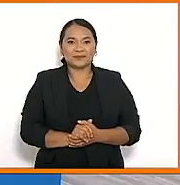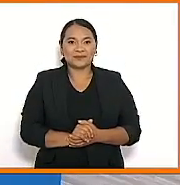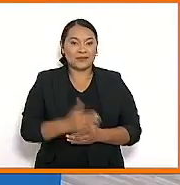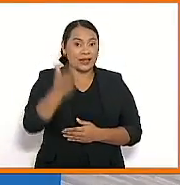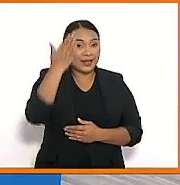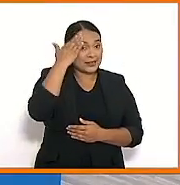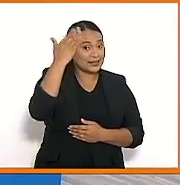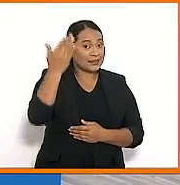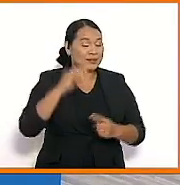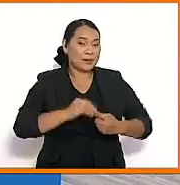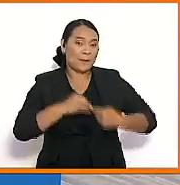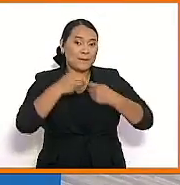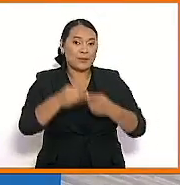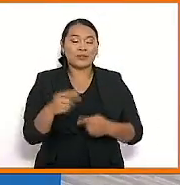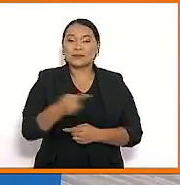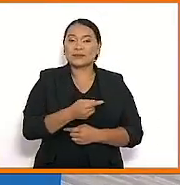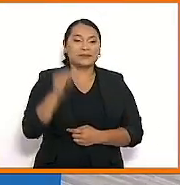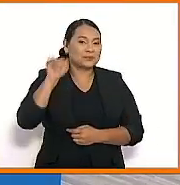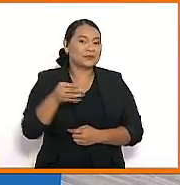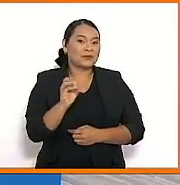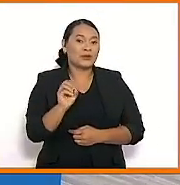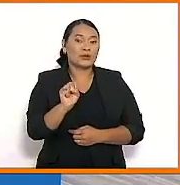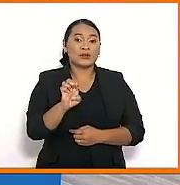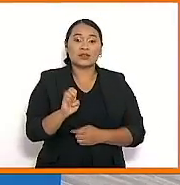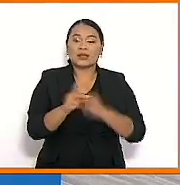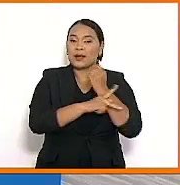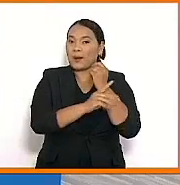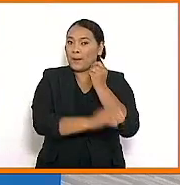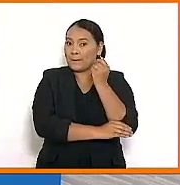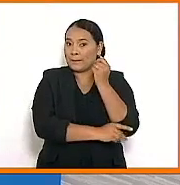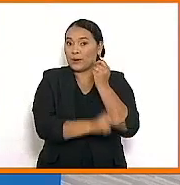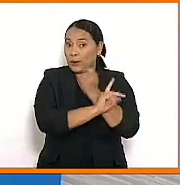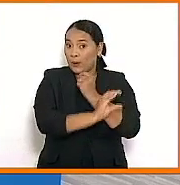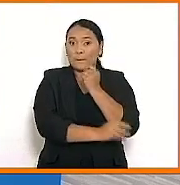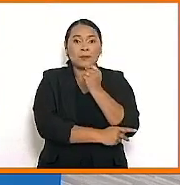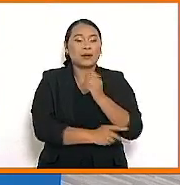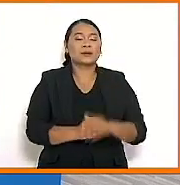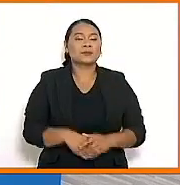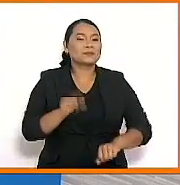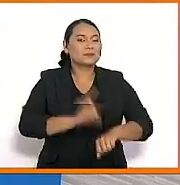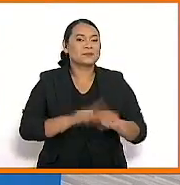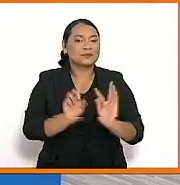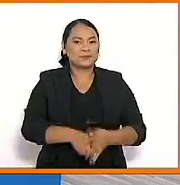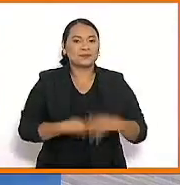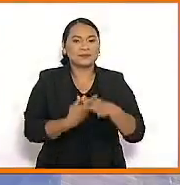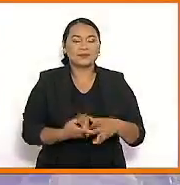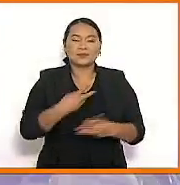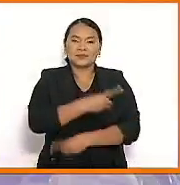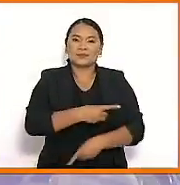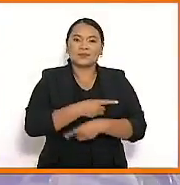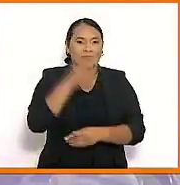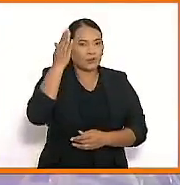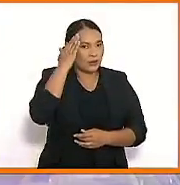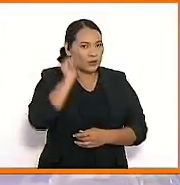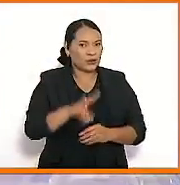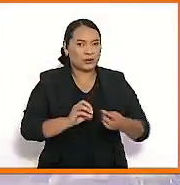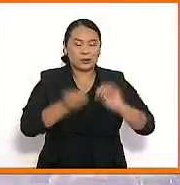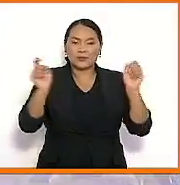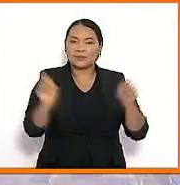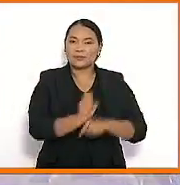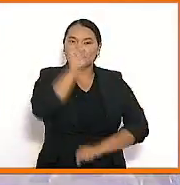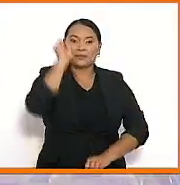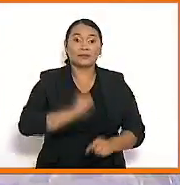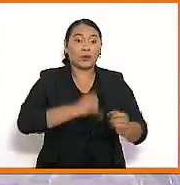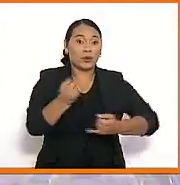Enviamos un saludo muy especial a José Castillo hasta Copán y es así como damos inicio a nuestra diversión para esta tarde conociendo el número favorecido para jugar 3. Te